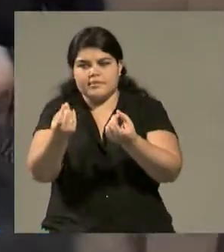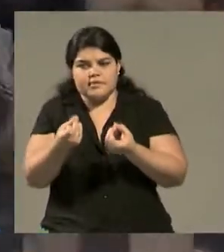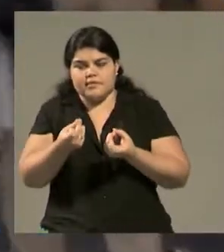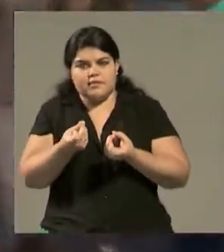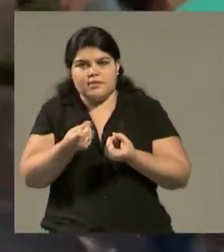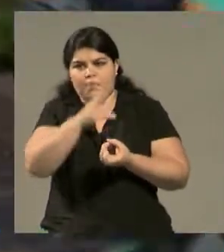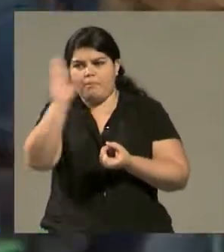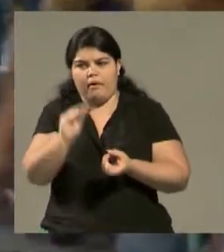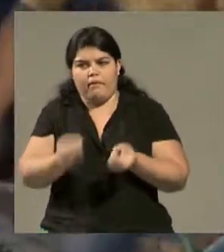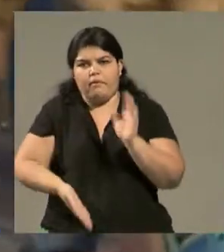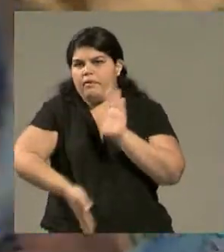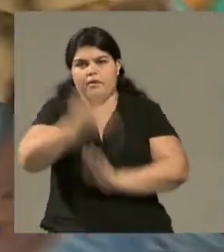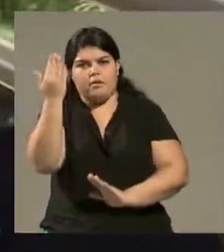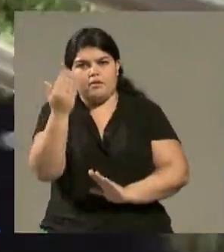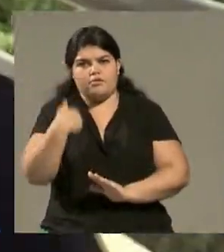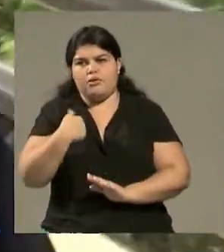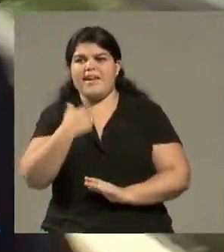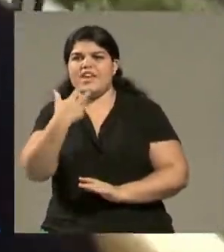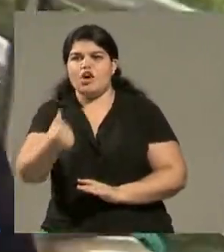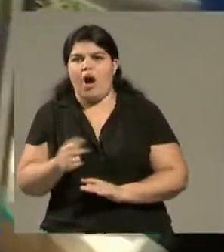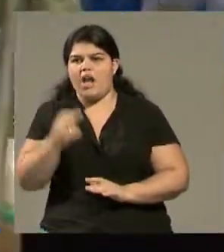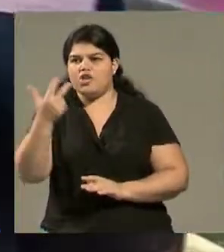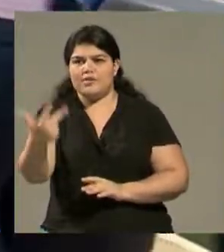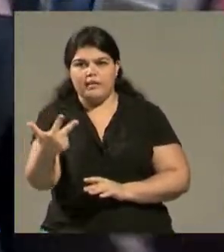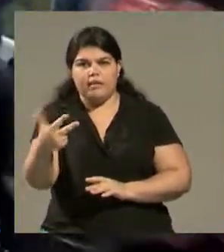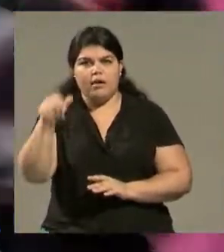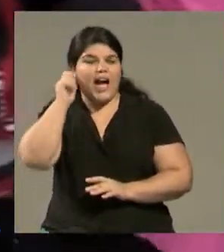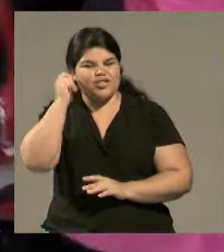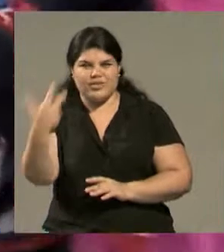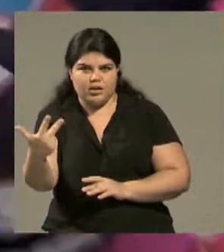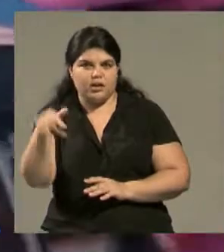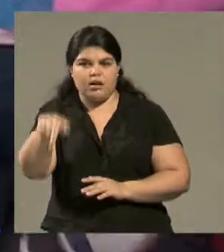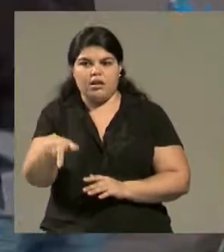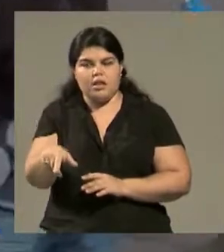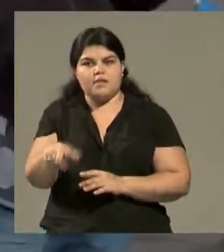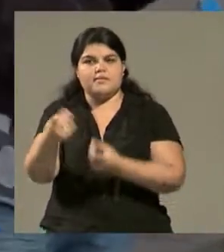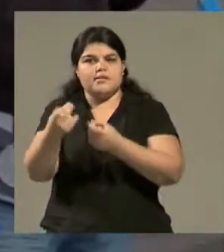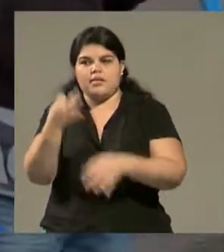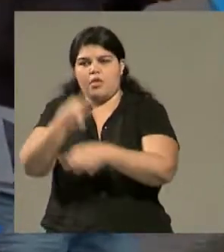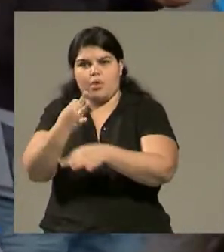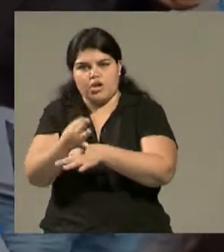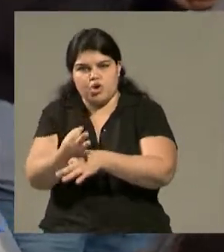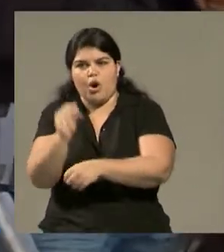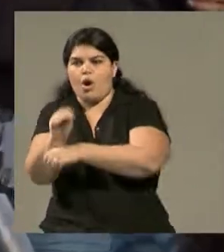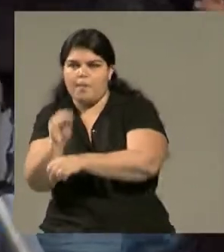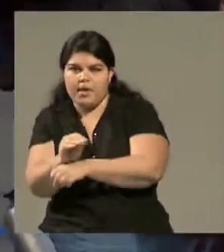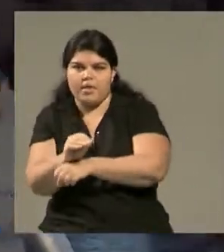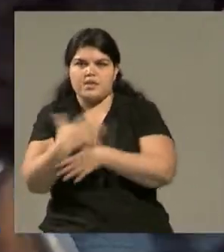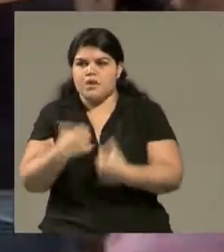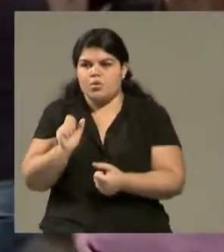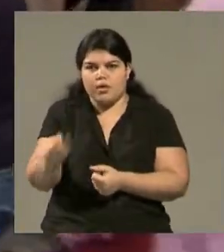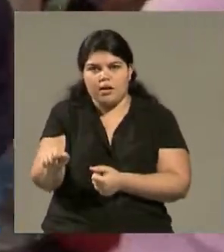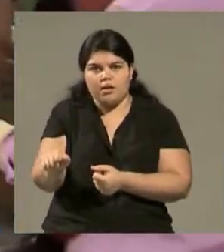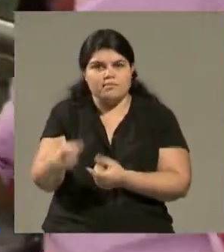un hijo de 3 años, que tengo que darle educación, que tengo que darle comida y que tengo que asegurarle también su salud, tengo que salir de Venezuela.